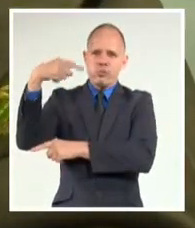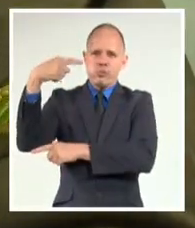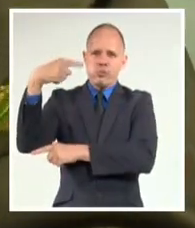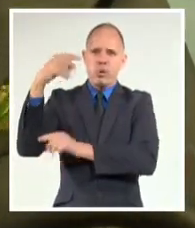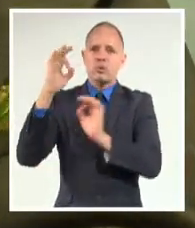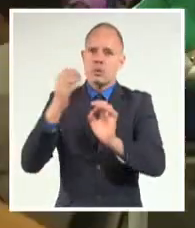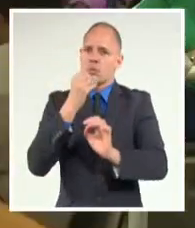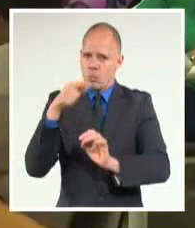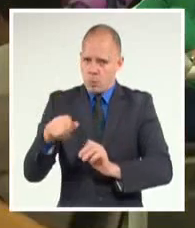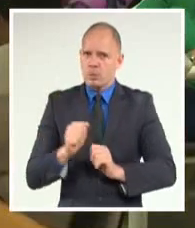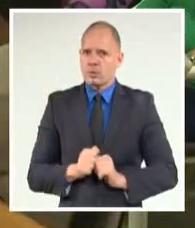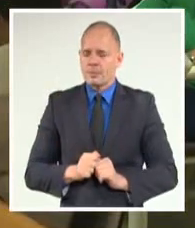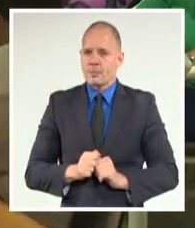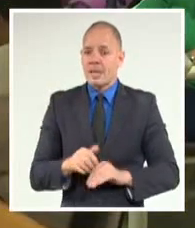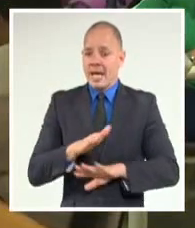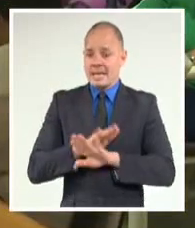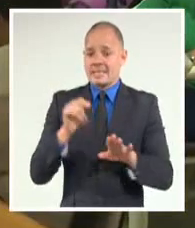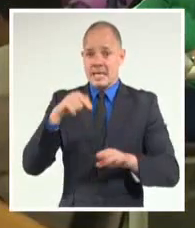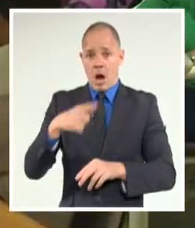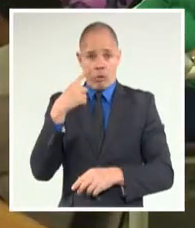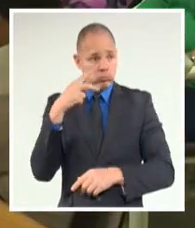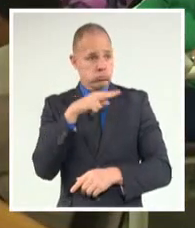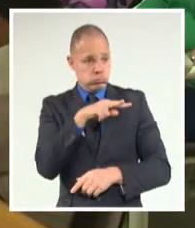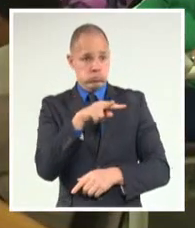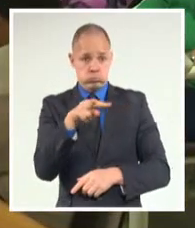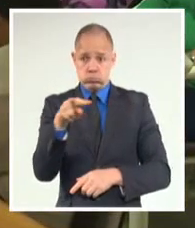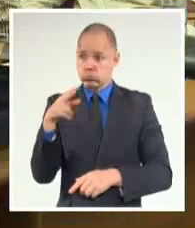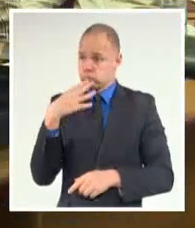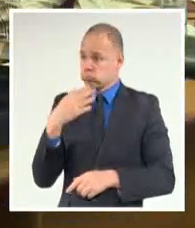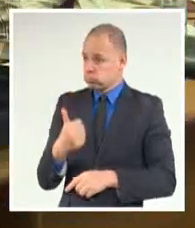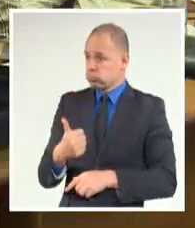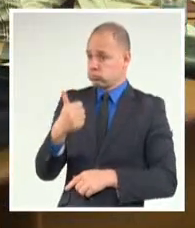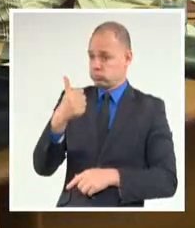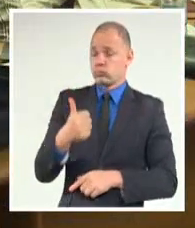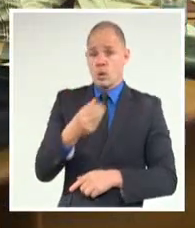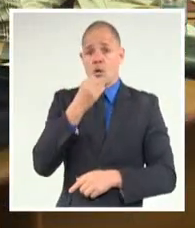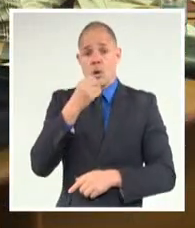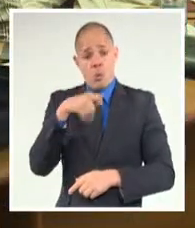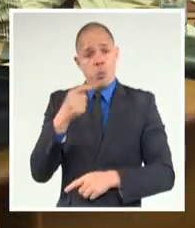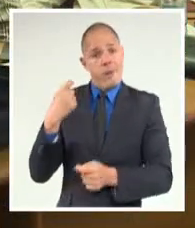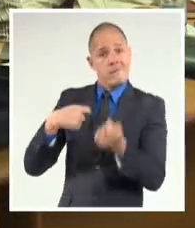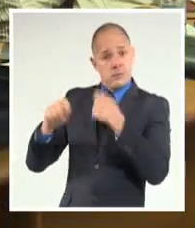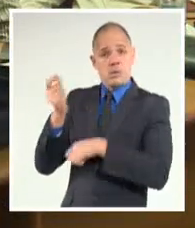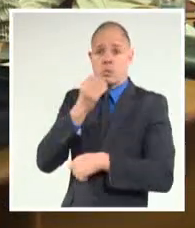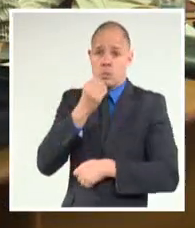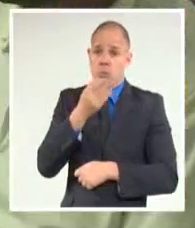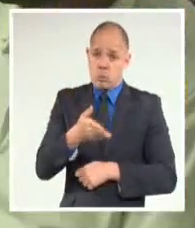de la concertación de estos proyectos que beneficiarán la cartera exportadora y la economía del país.